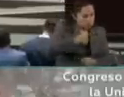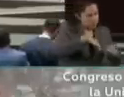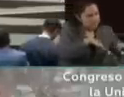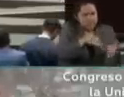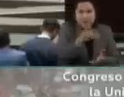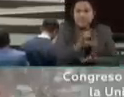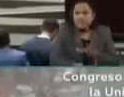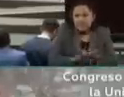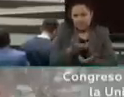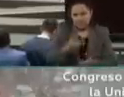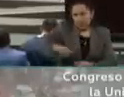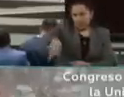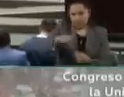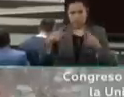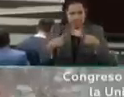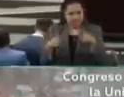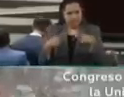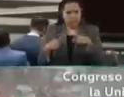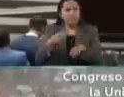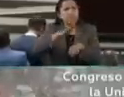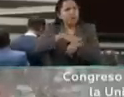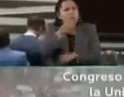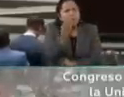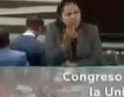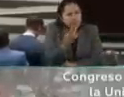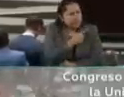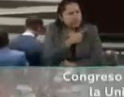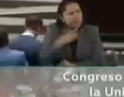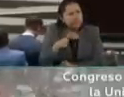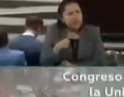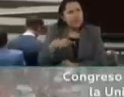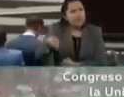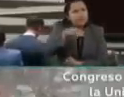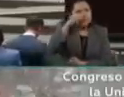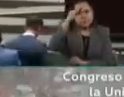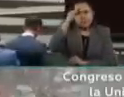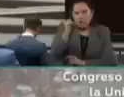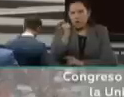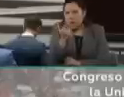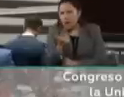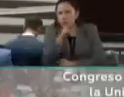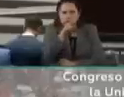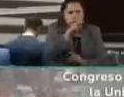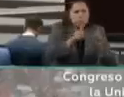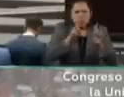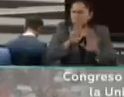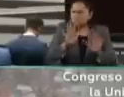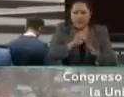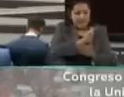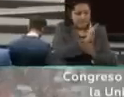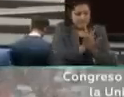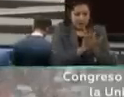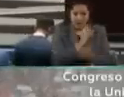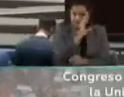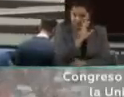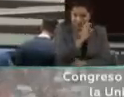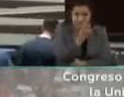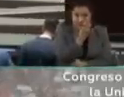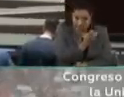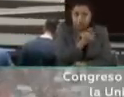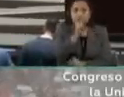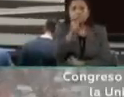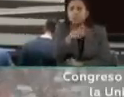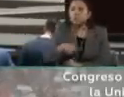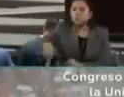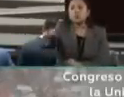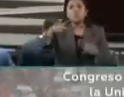duda, el plan C es el mandato mayoritario del pueblo. Por lo